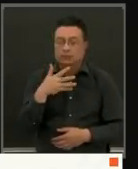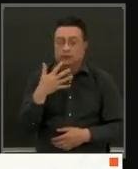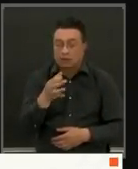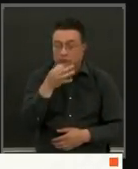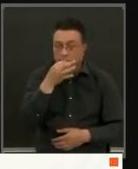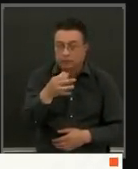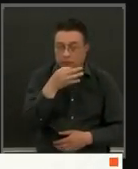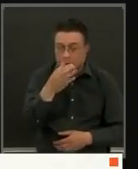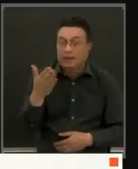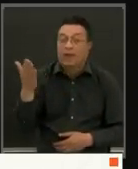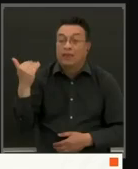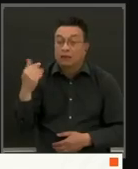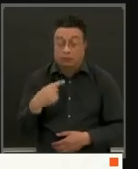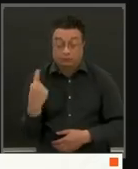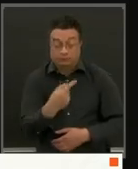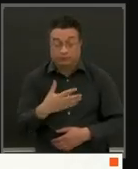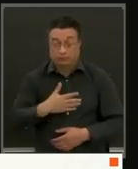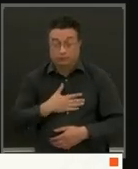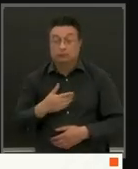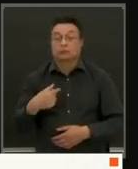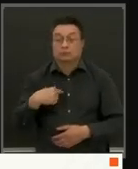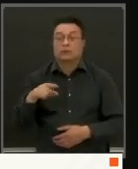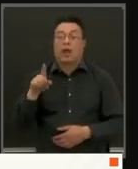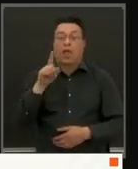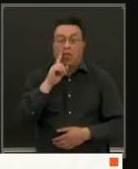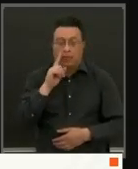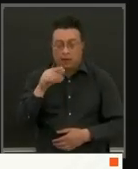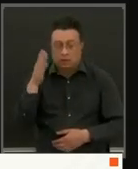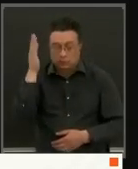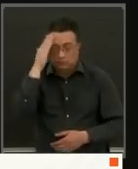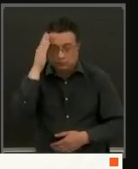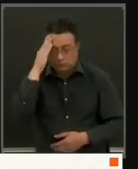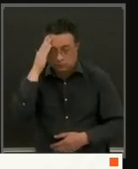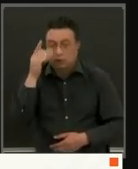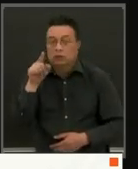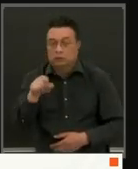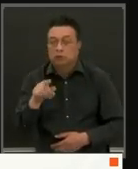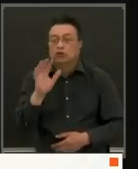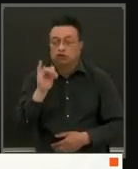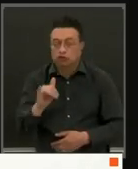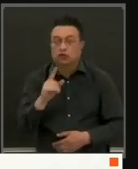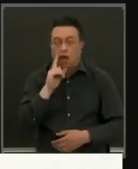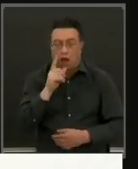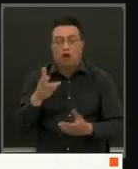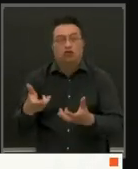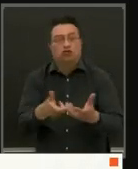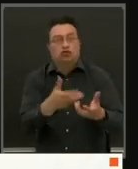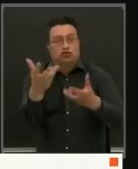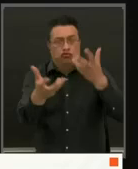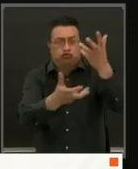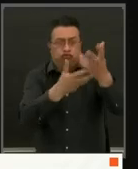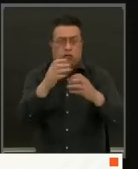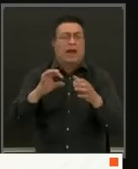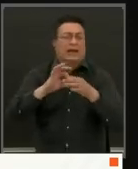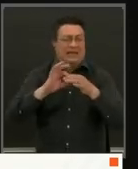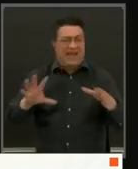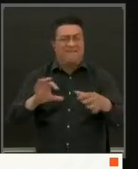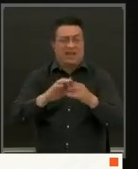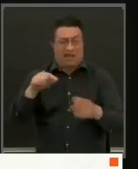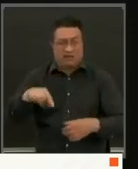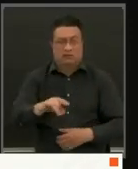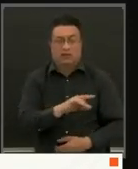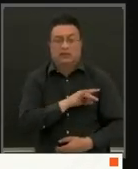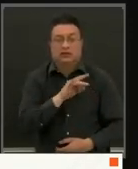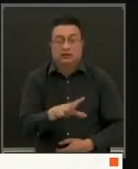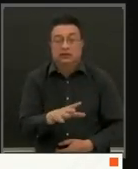noticiero, que nosotros tenemos considerado precisamente, hemos vivido incendios forestales graves en nuestro país. El